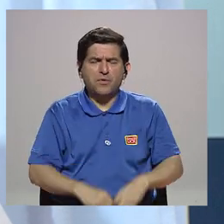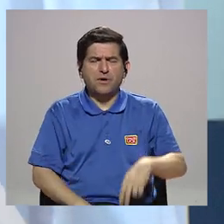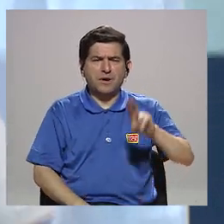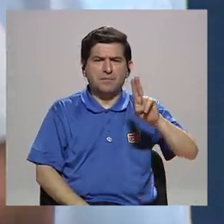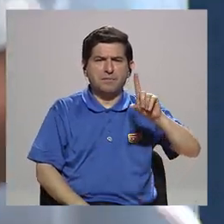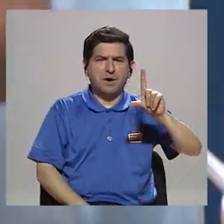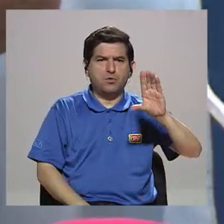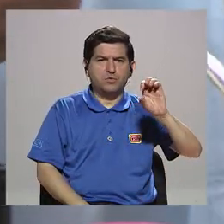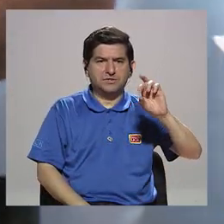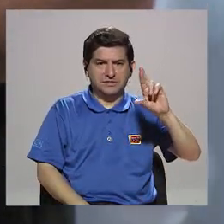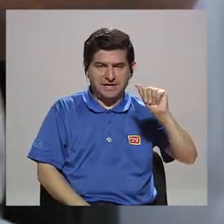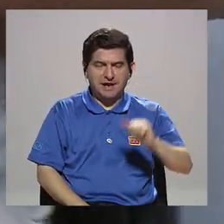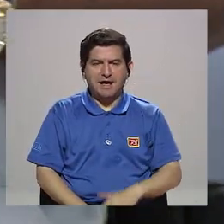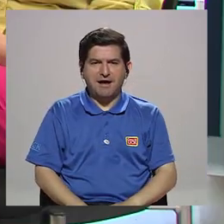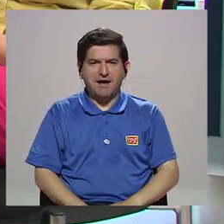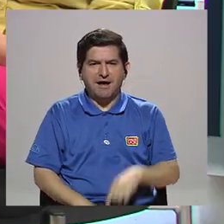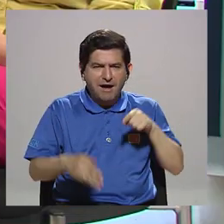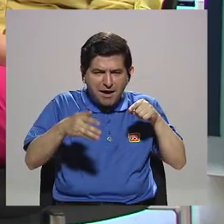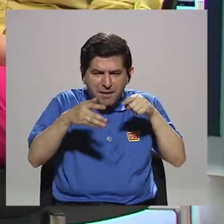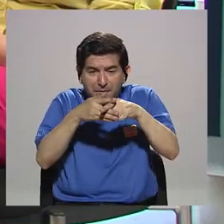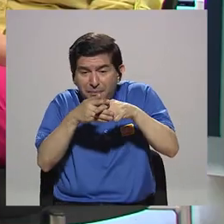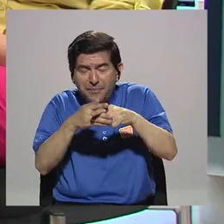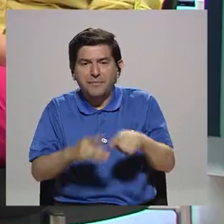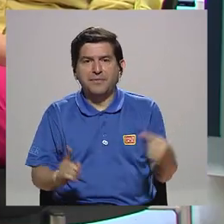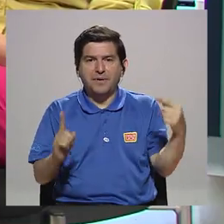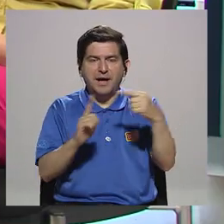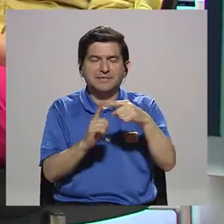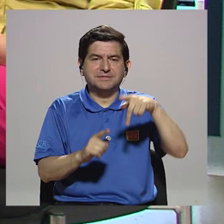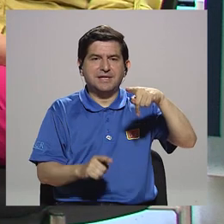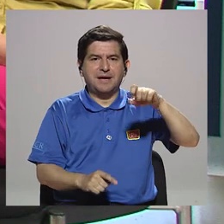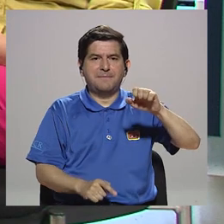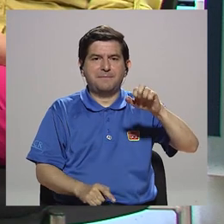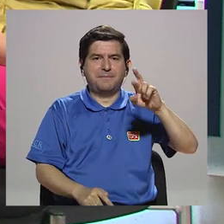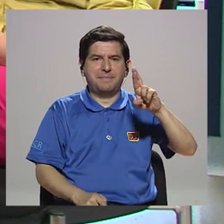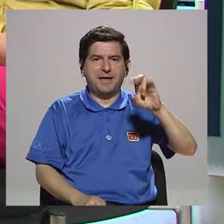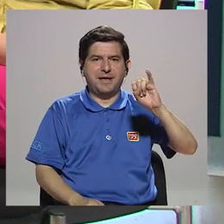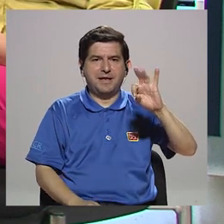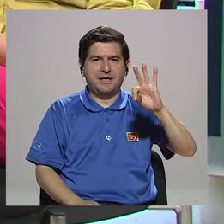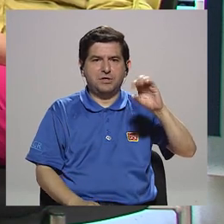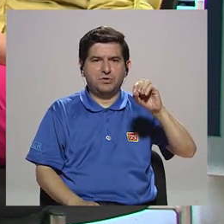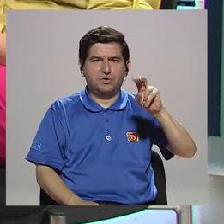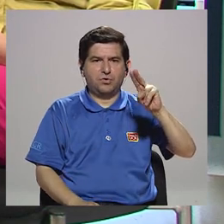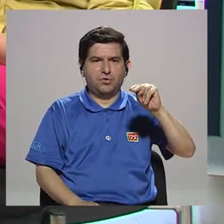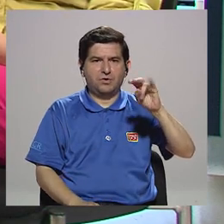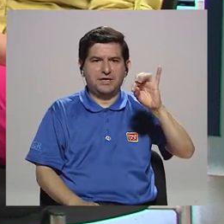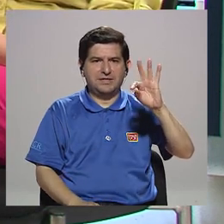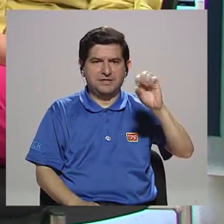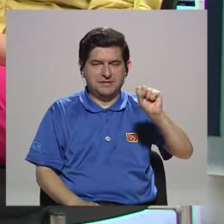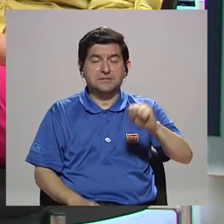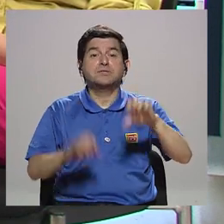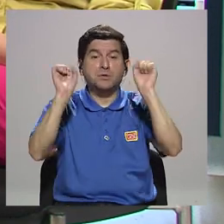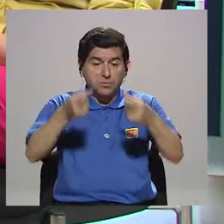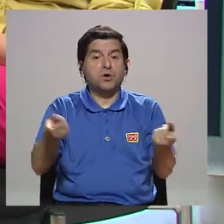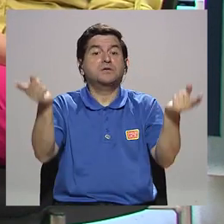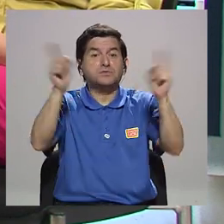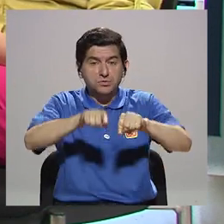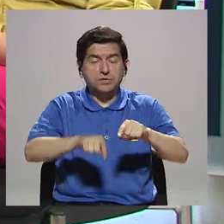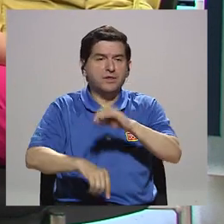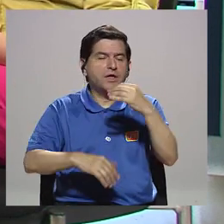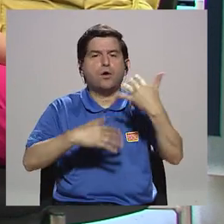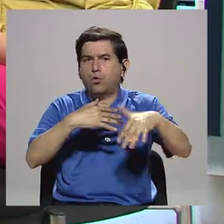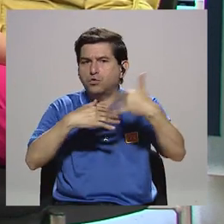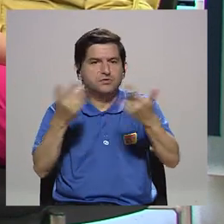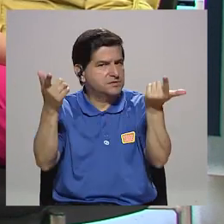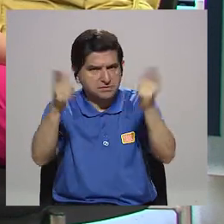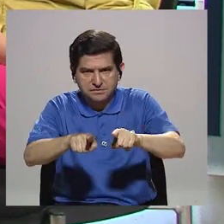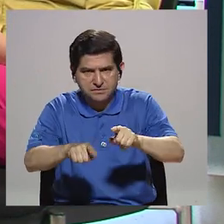de una úlcera, puede ser que se perfore y haga hasta una peritonitis. Okay. Son cosas muy raras, pero sí puede suceder. ¿Y o